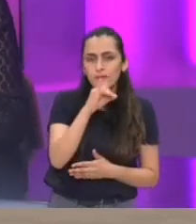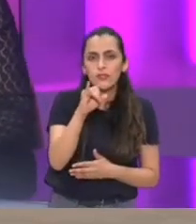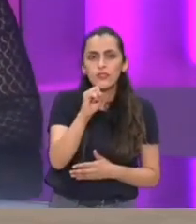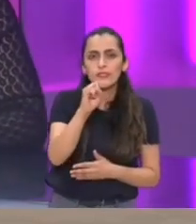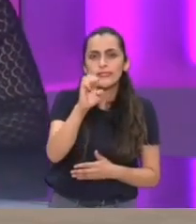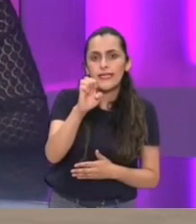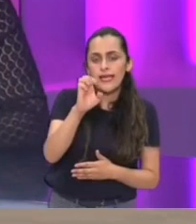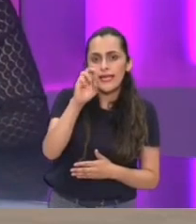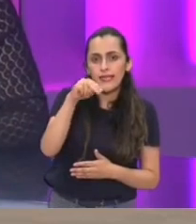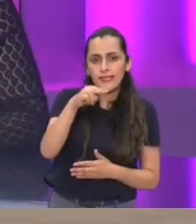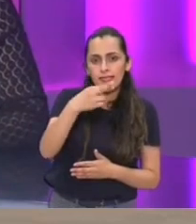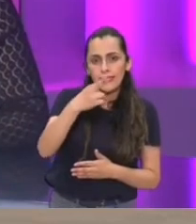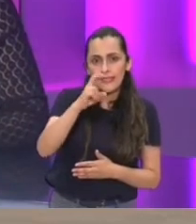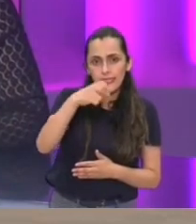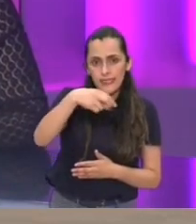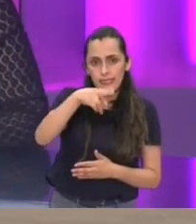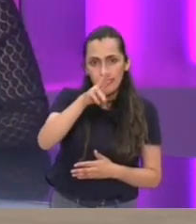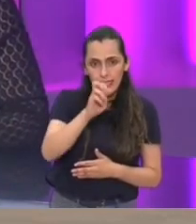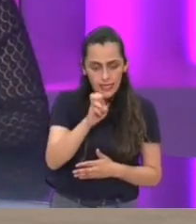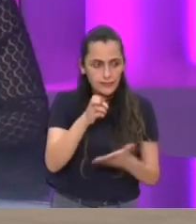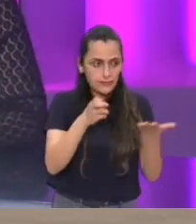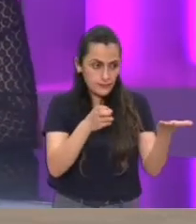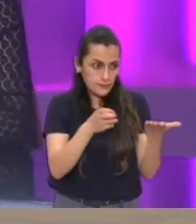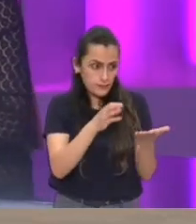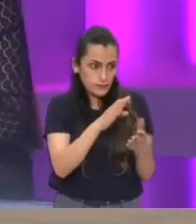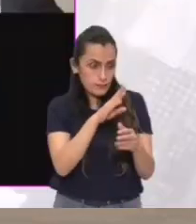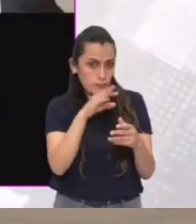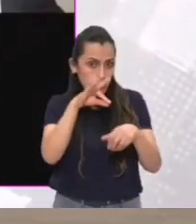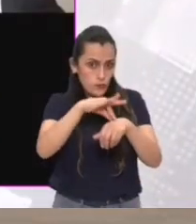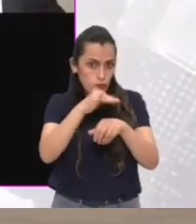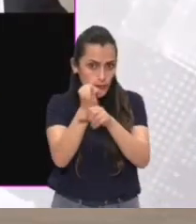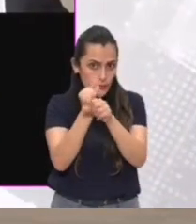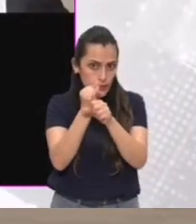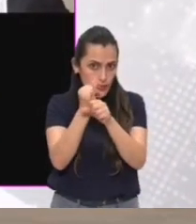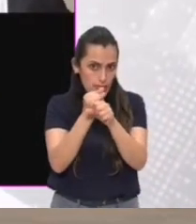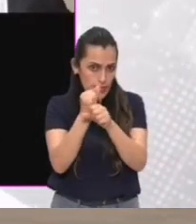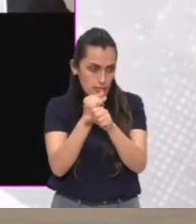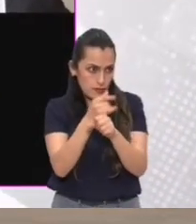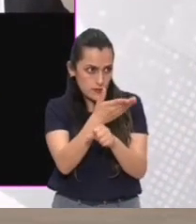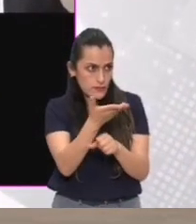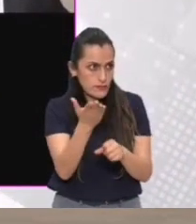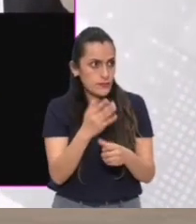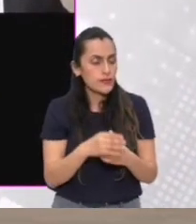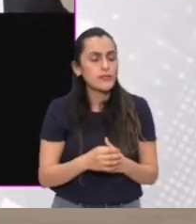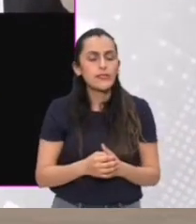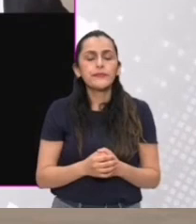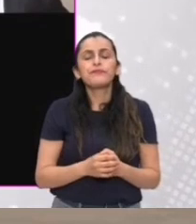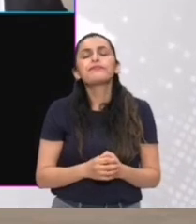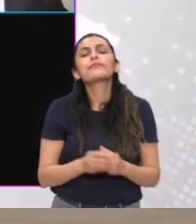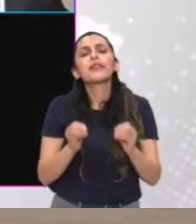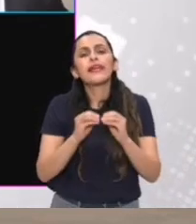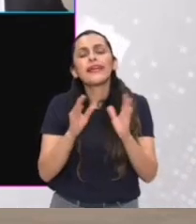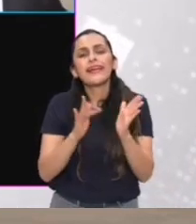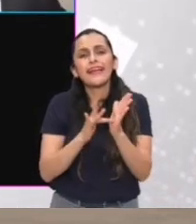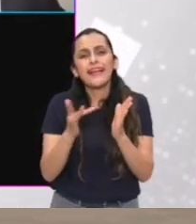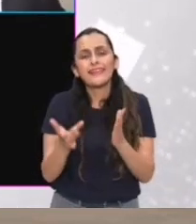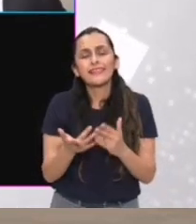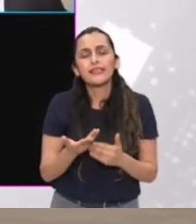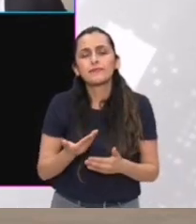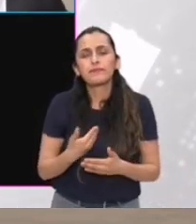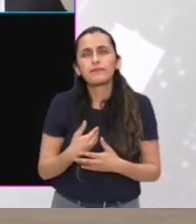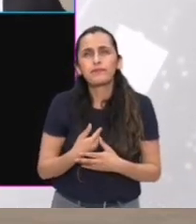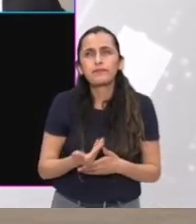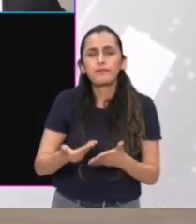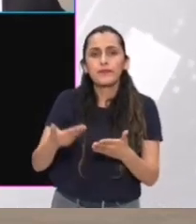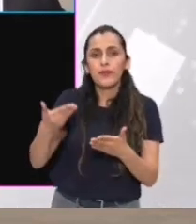favor, médico investigador y representante para este debate. Por un minuto. Gracias. En el tema de la pandemia es donde el gobierno